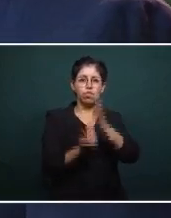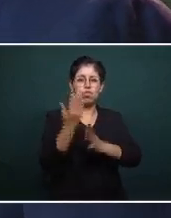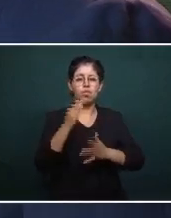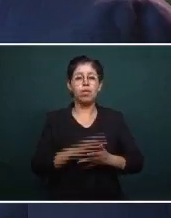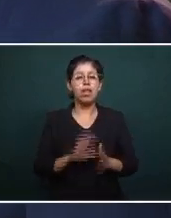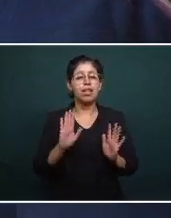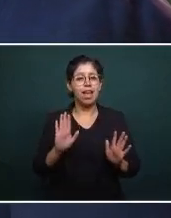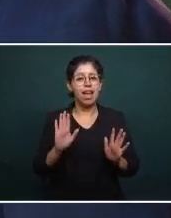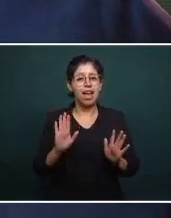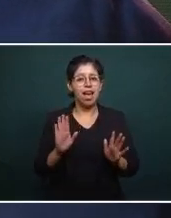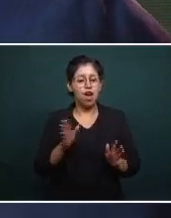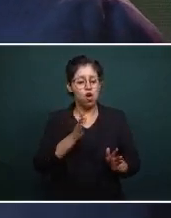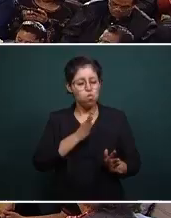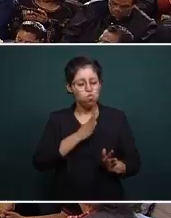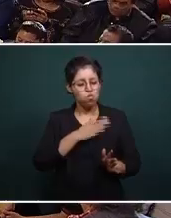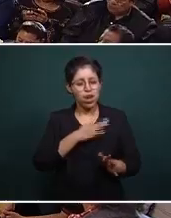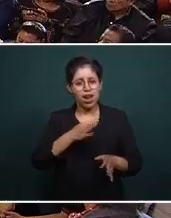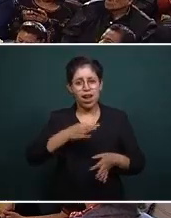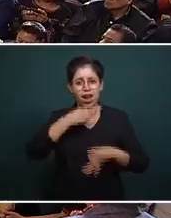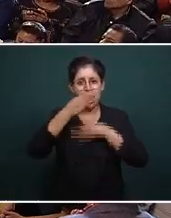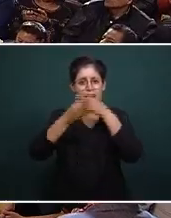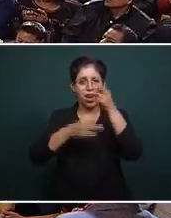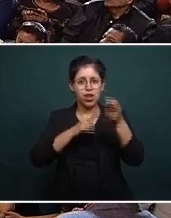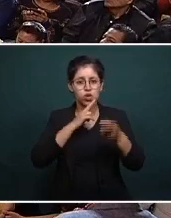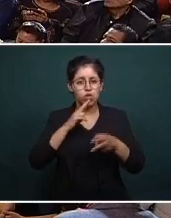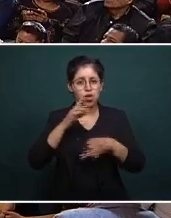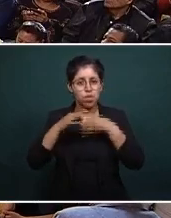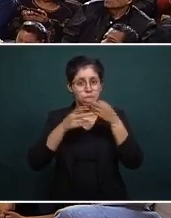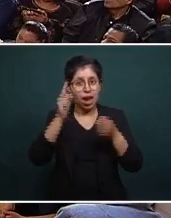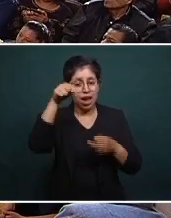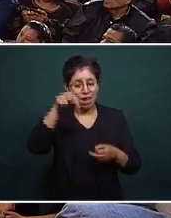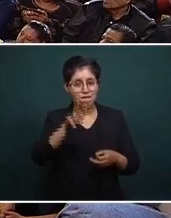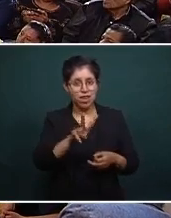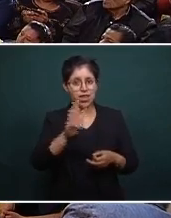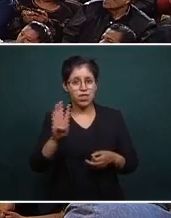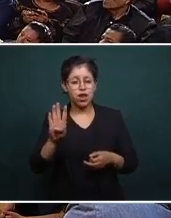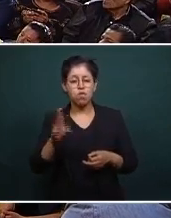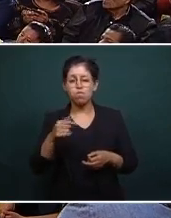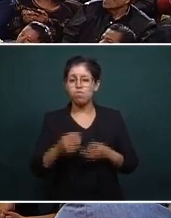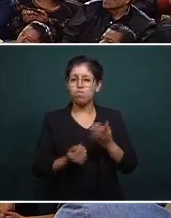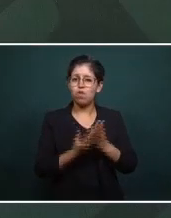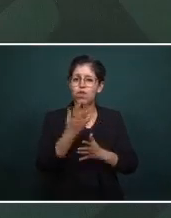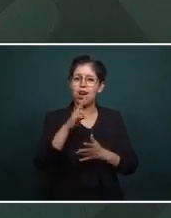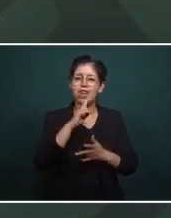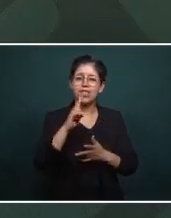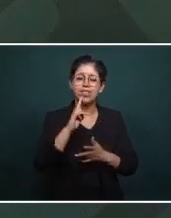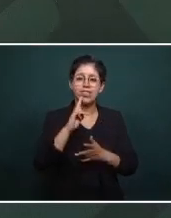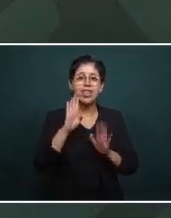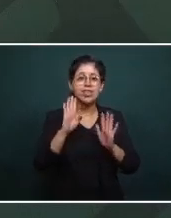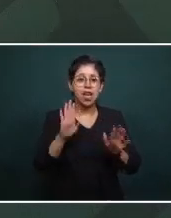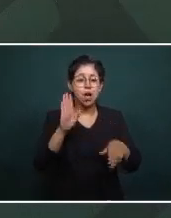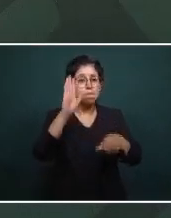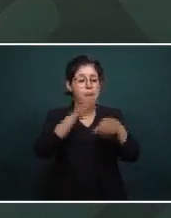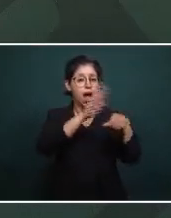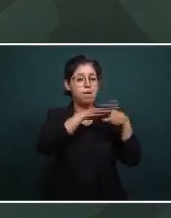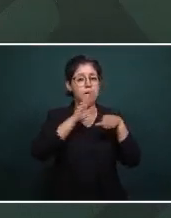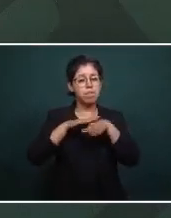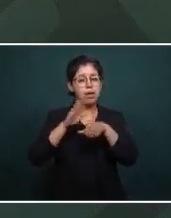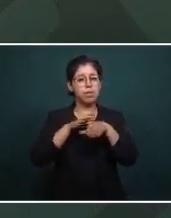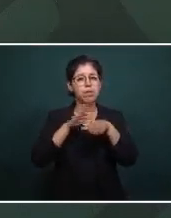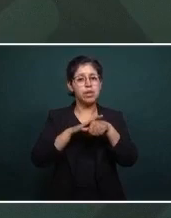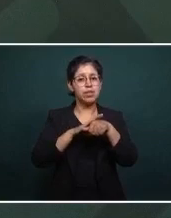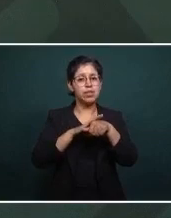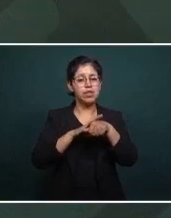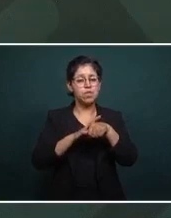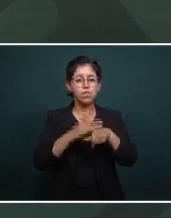la buena noticia para Valle de Bravo y para esta región es que se va a reforzar con